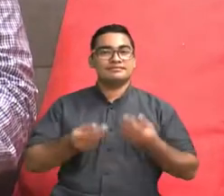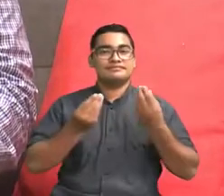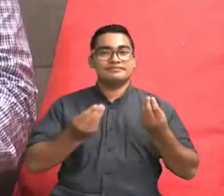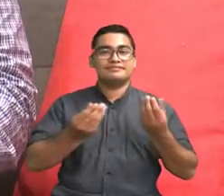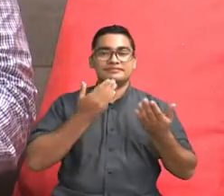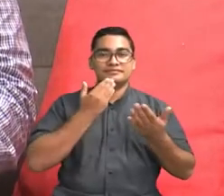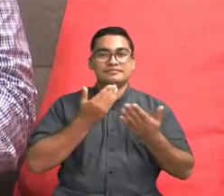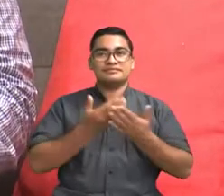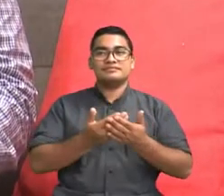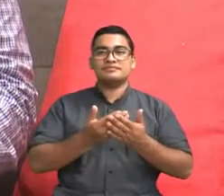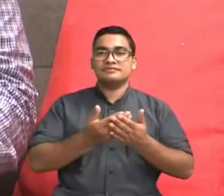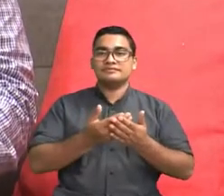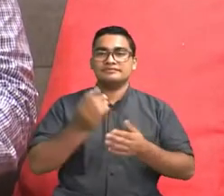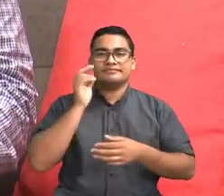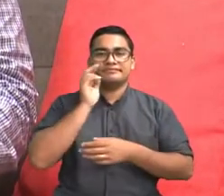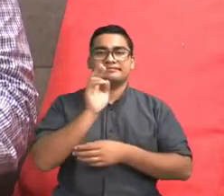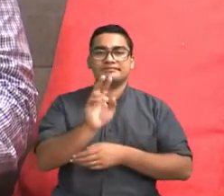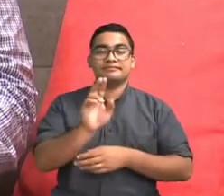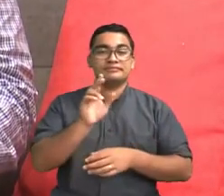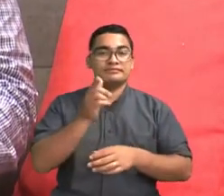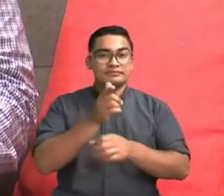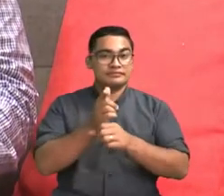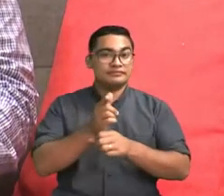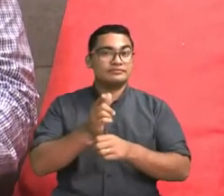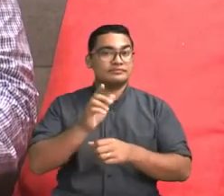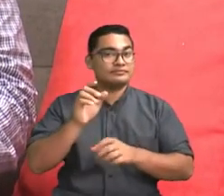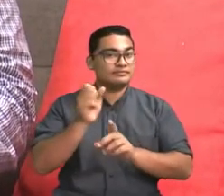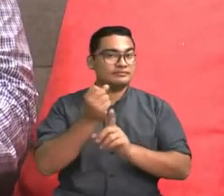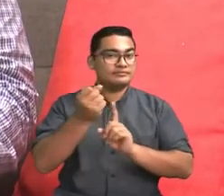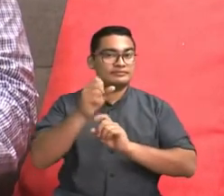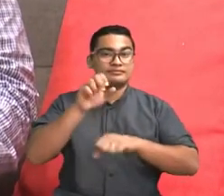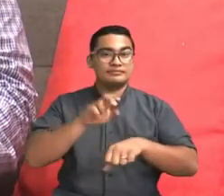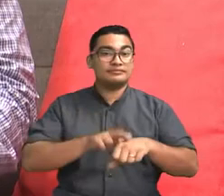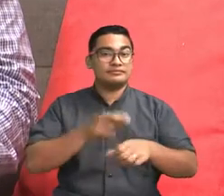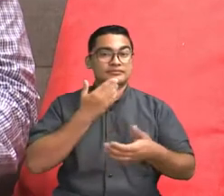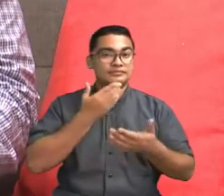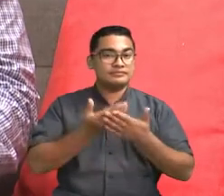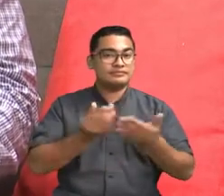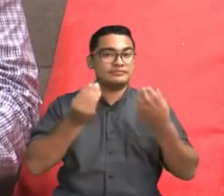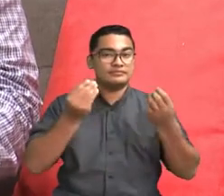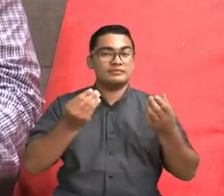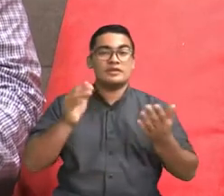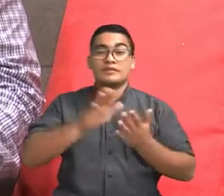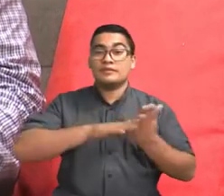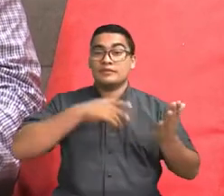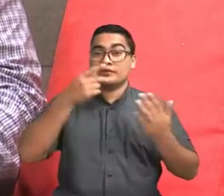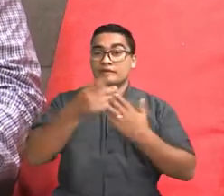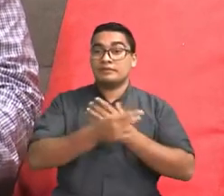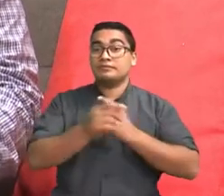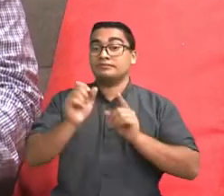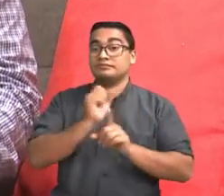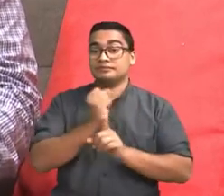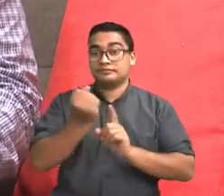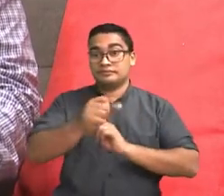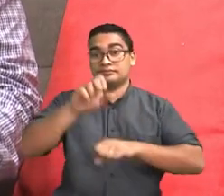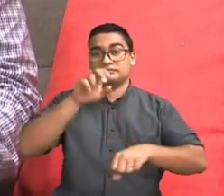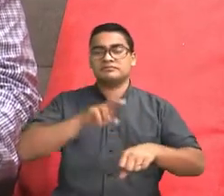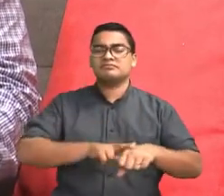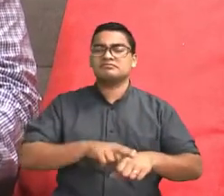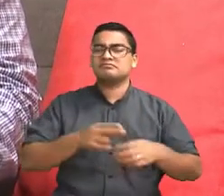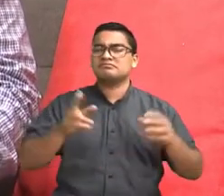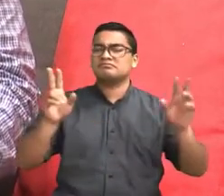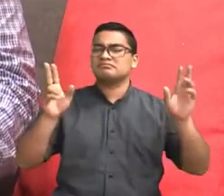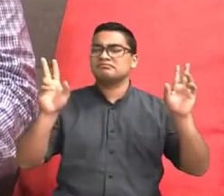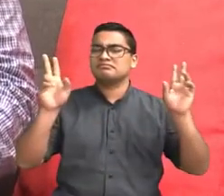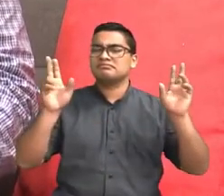Muchísimas gracias por estar en sintonía del canal parlamentario. Muchísimas gracias por acompañarnos en una nueva edición de su programa desde el Parlamento. Continuamos